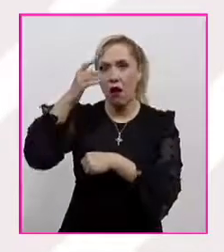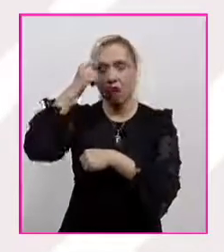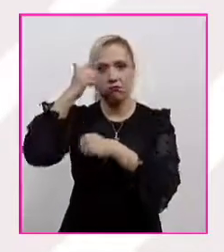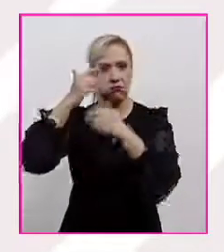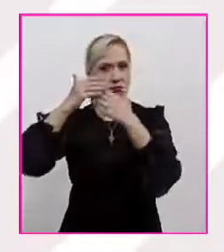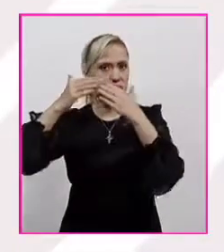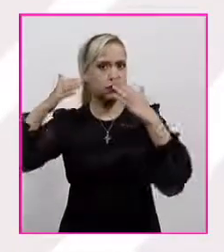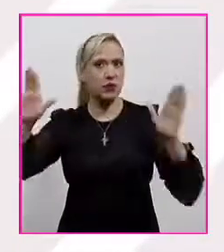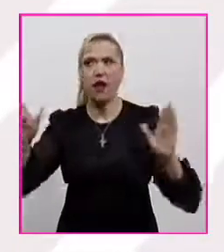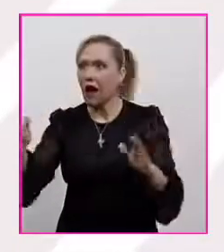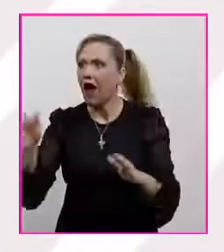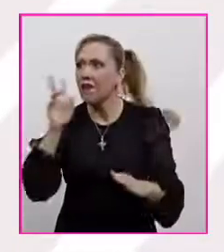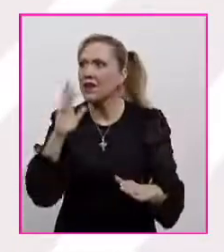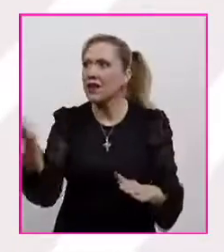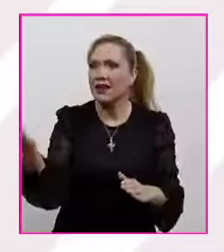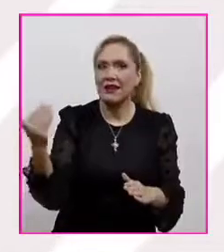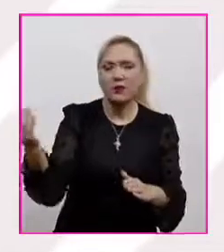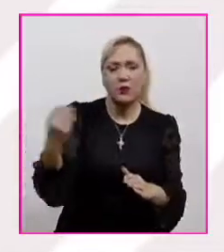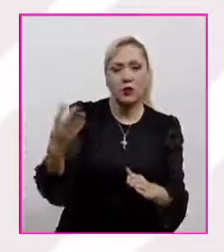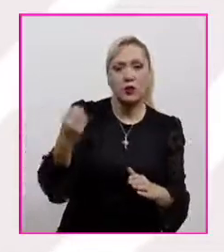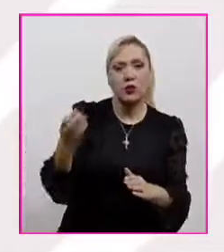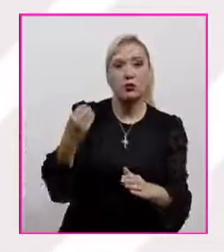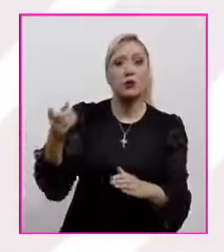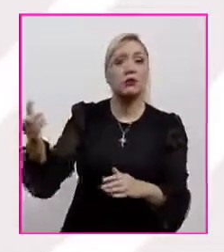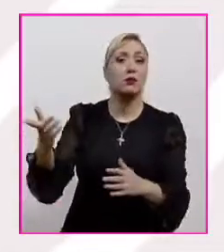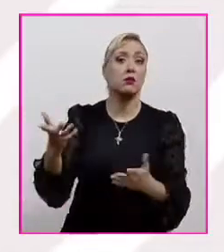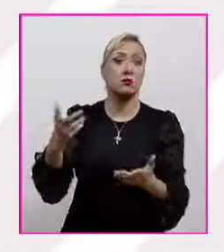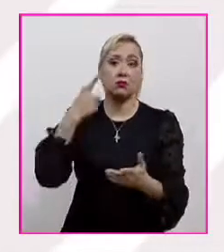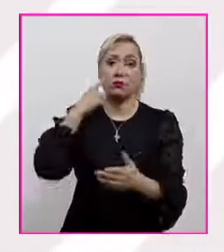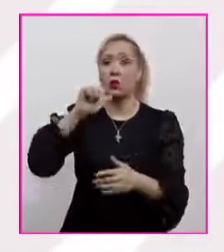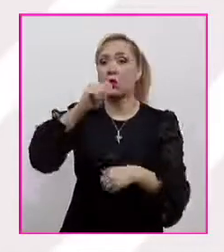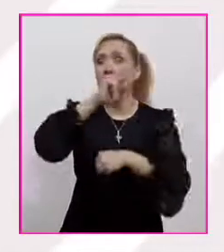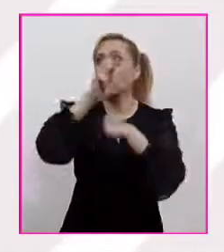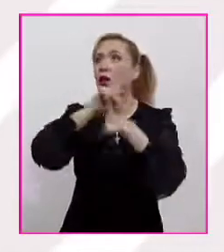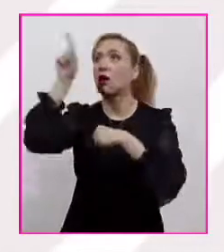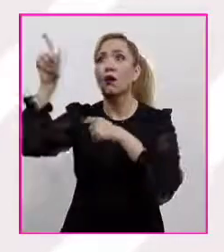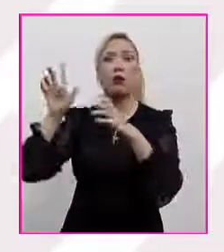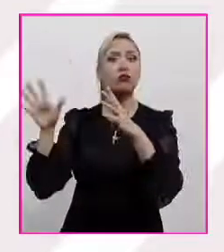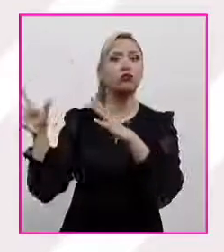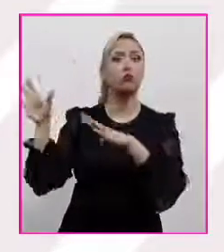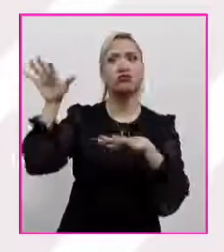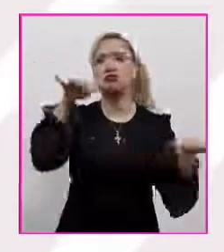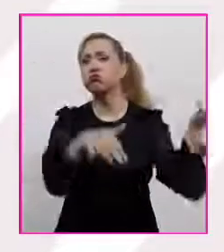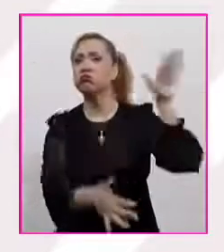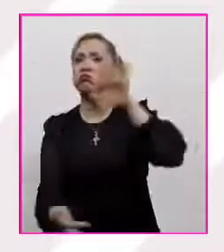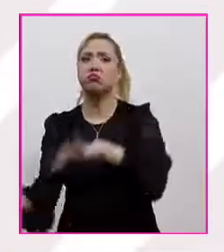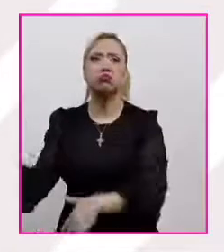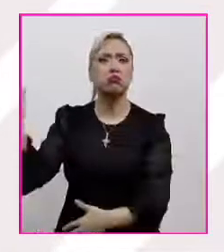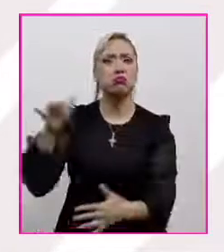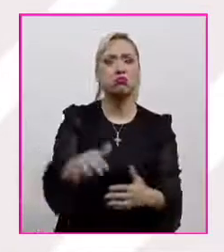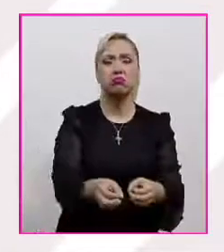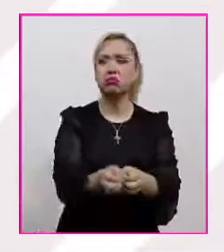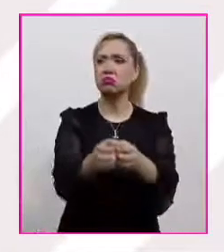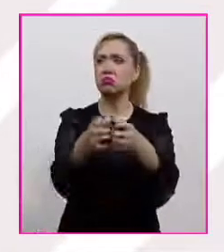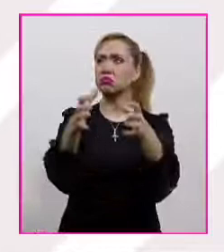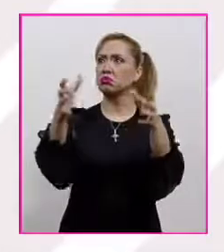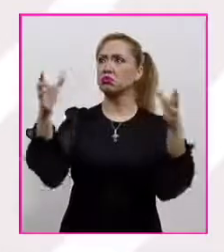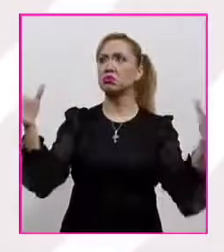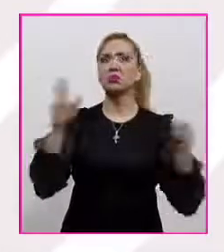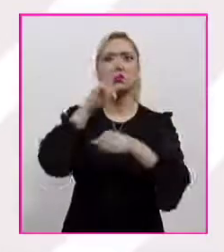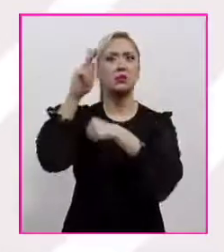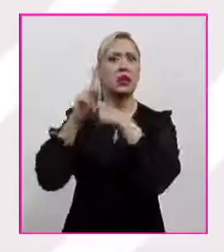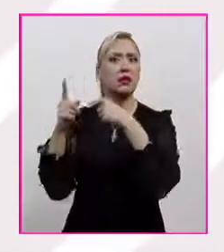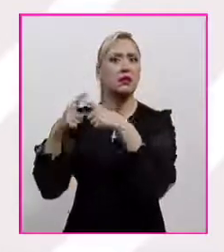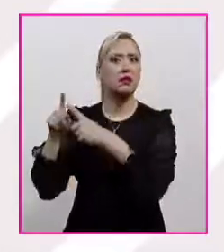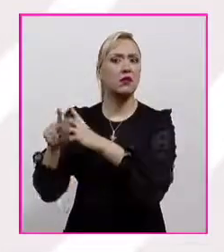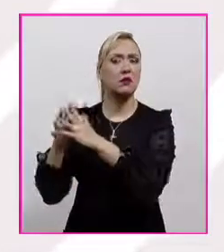las grandes potencias se han construido a partir de migraciones bien gestionadas, Gela, y es toda una oportunidad que tenemos en